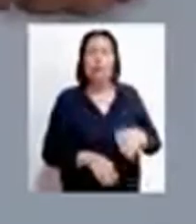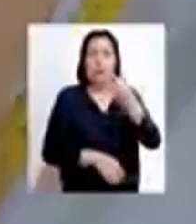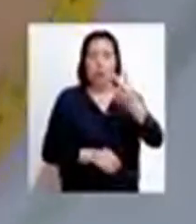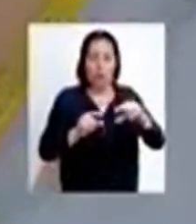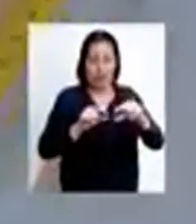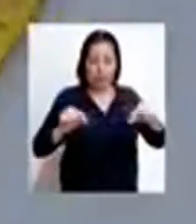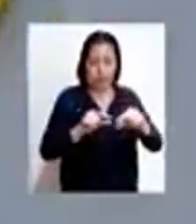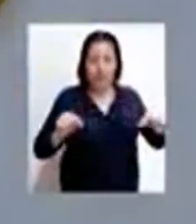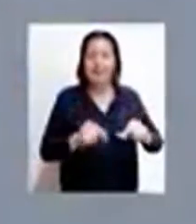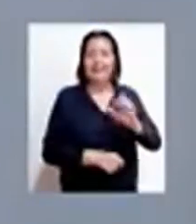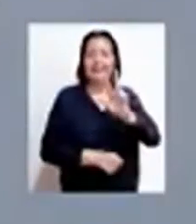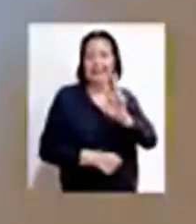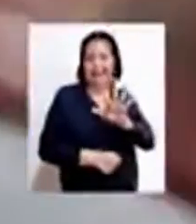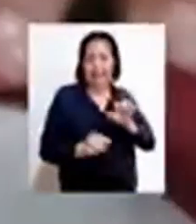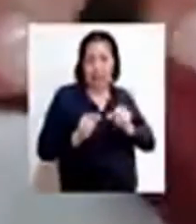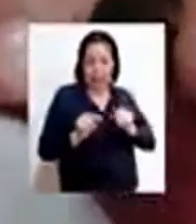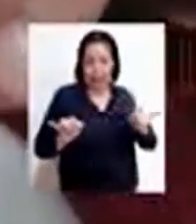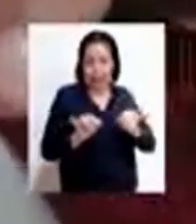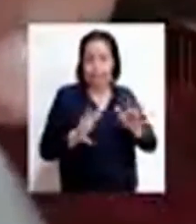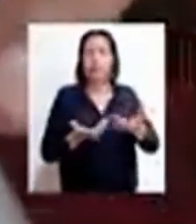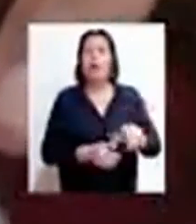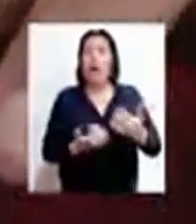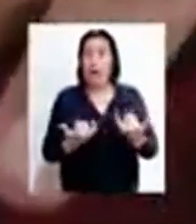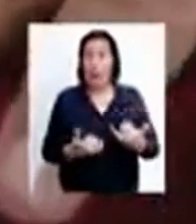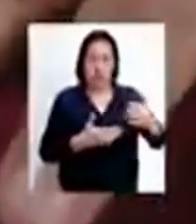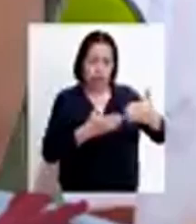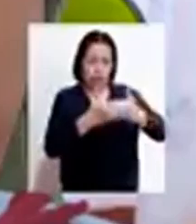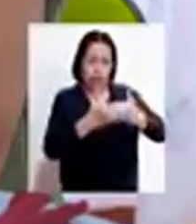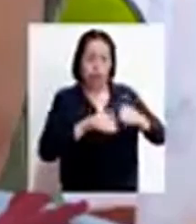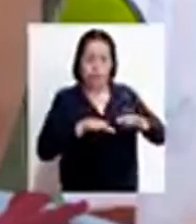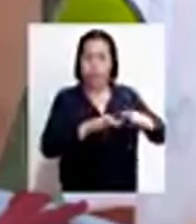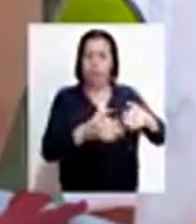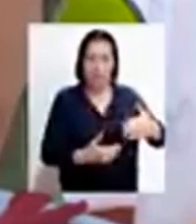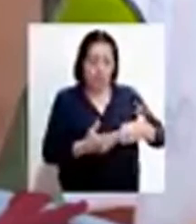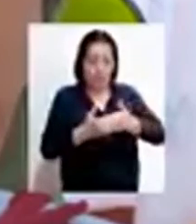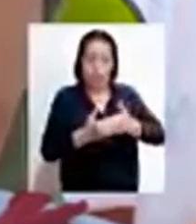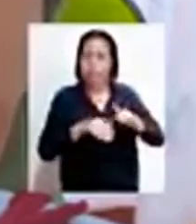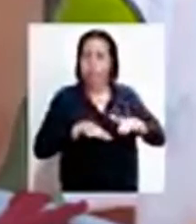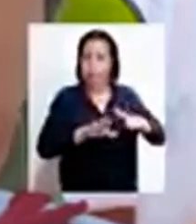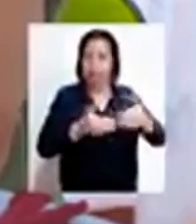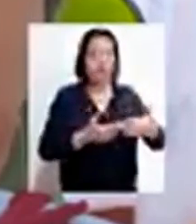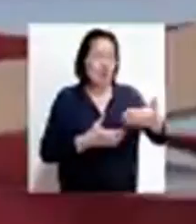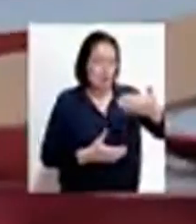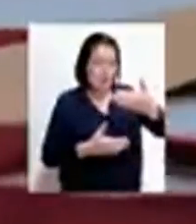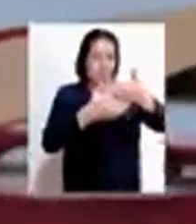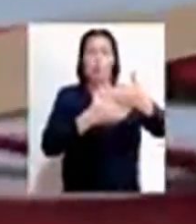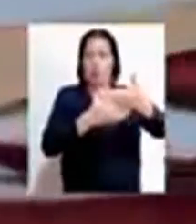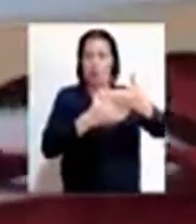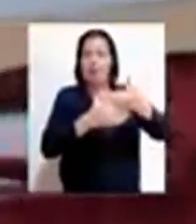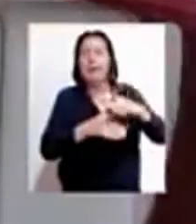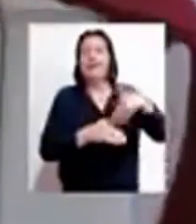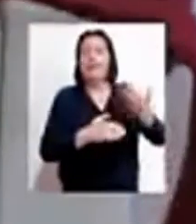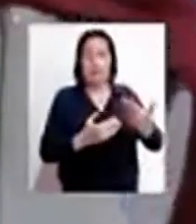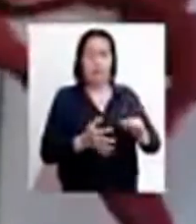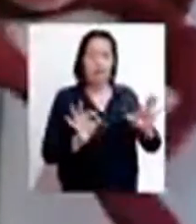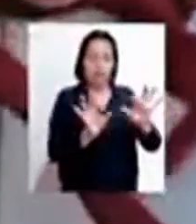35 centímetros, que es para los costados. Cose las piezas doble y luego une la parte superior con la inferior. Finalmente acopla